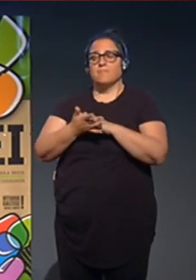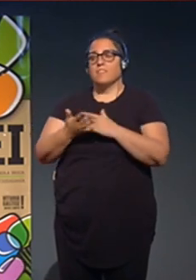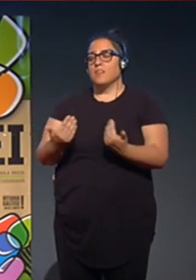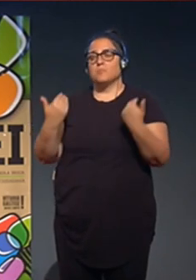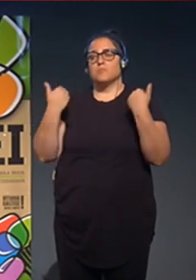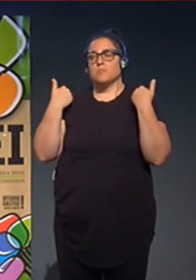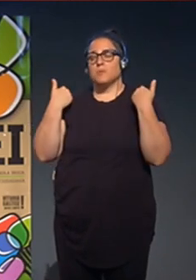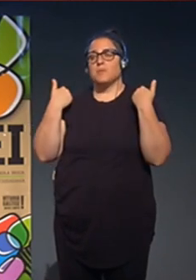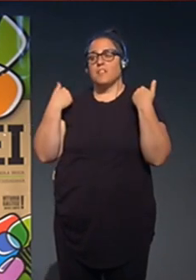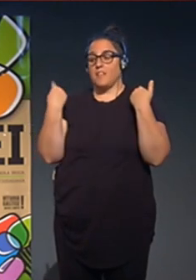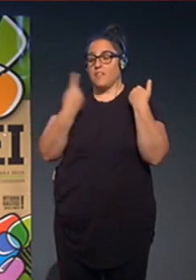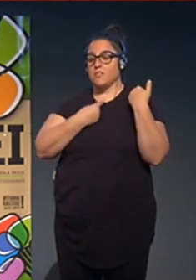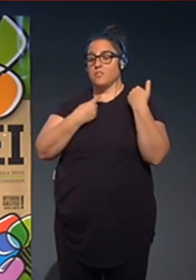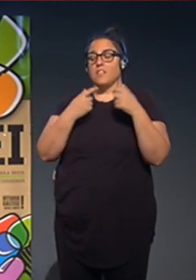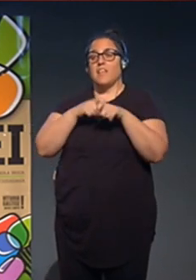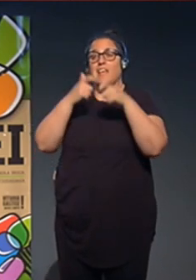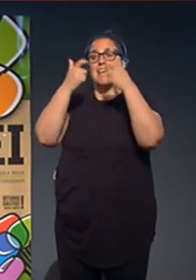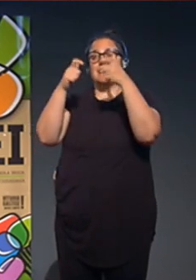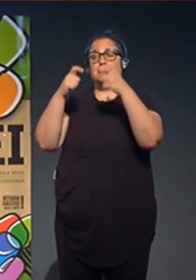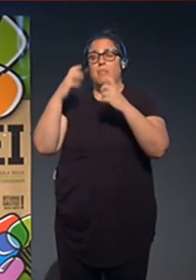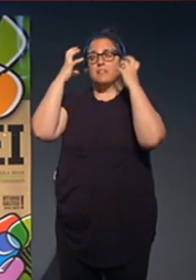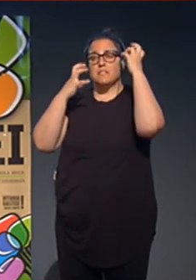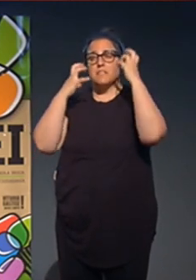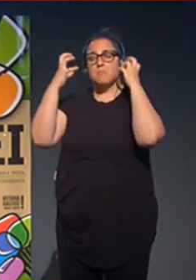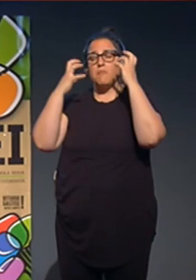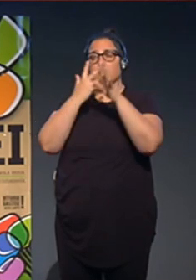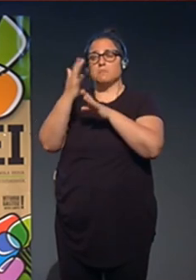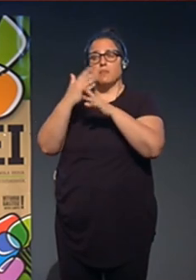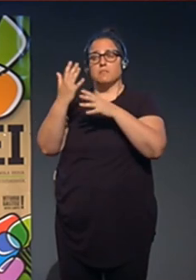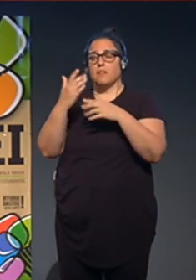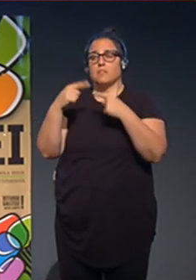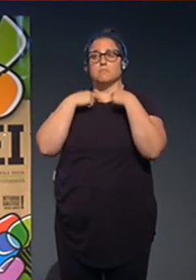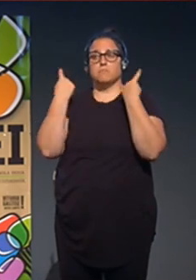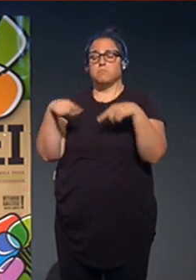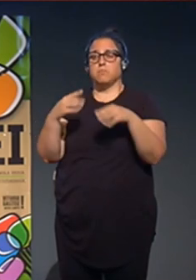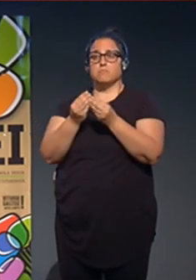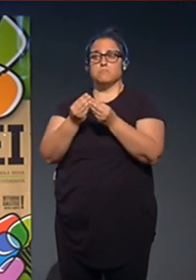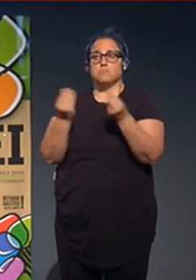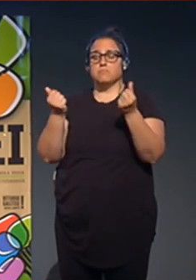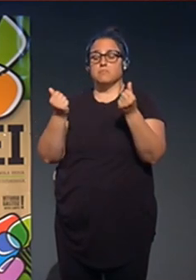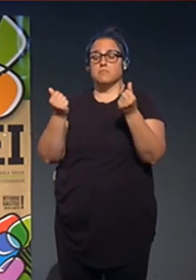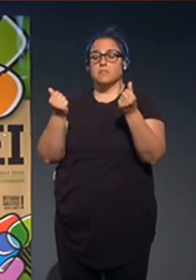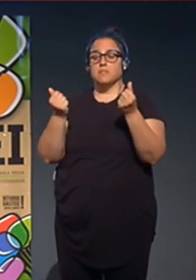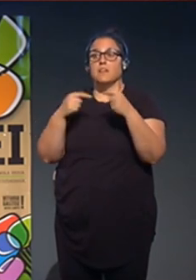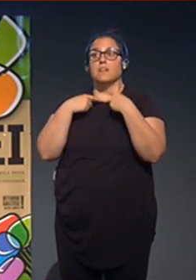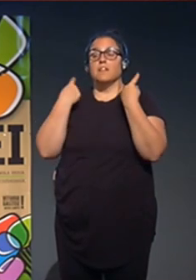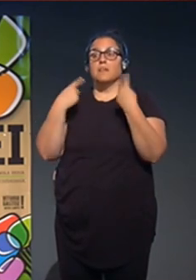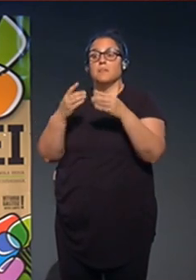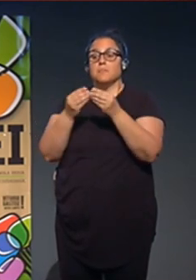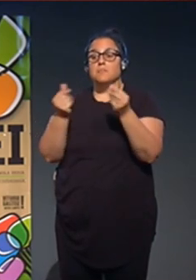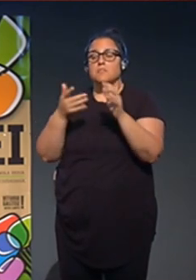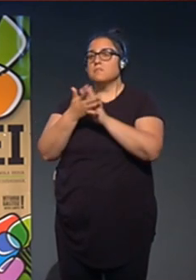de la pérdida de muchísimas especies como consecuencia de eso pero al perderse esas especies se rompen los equilibrios